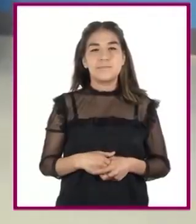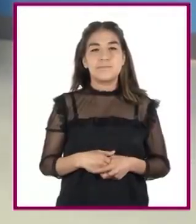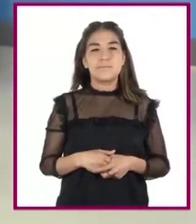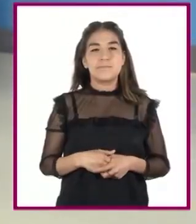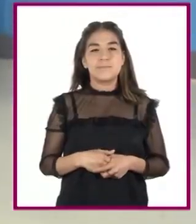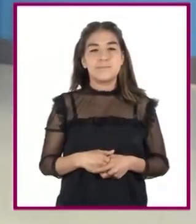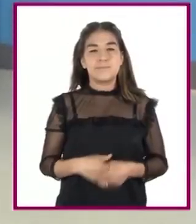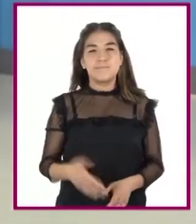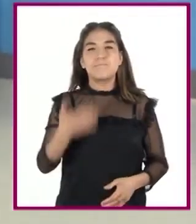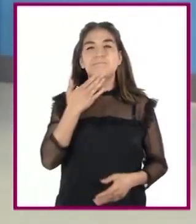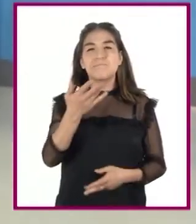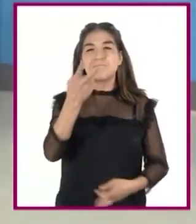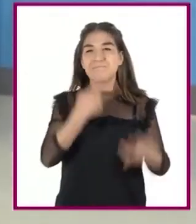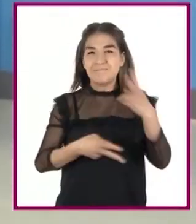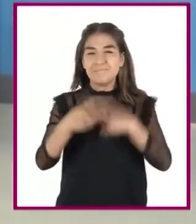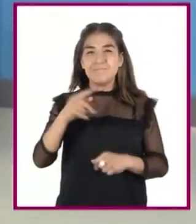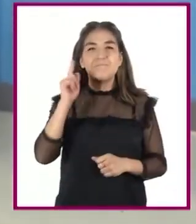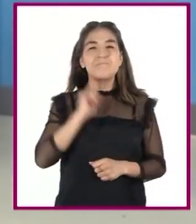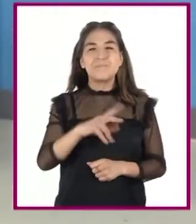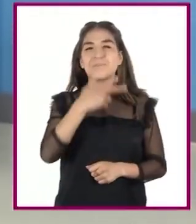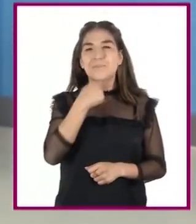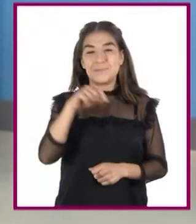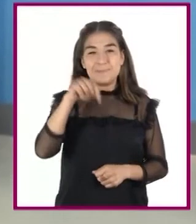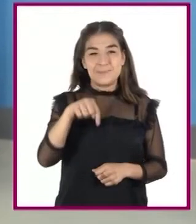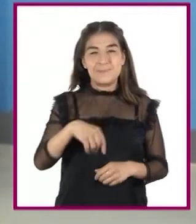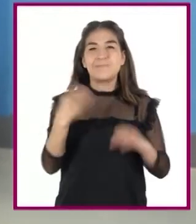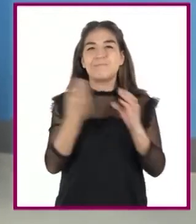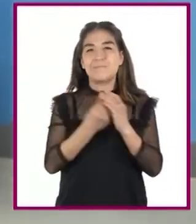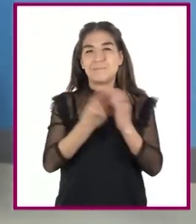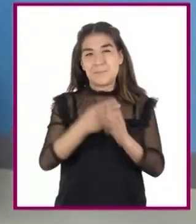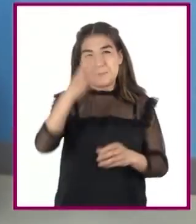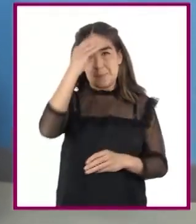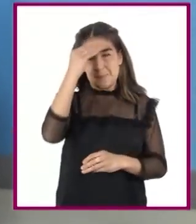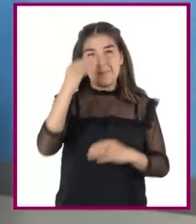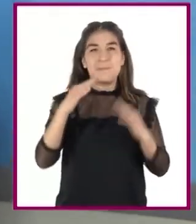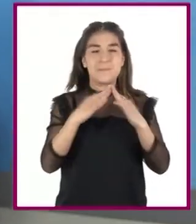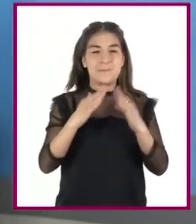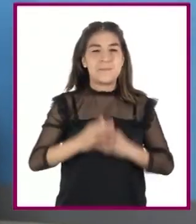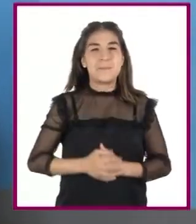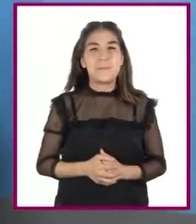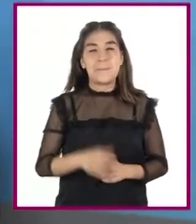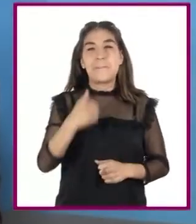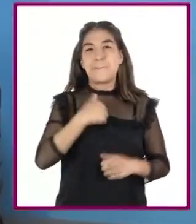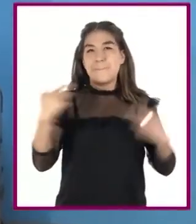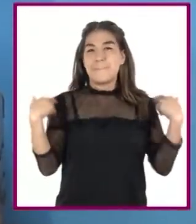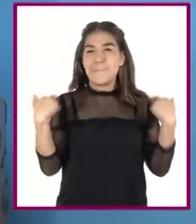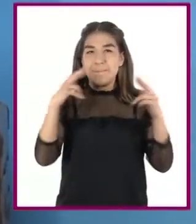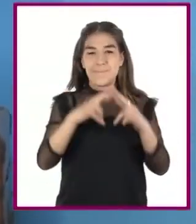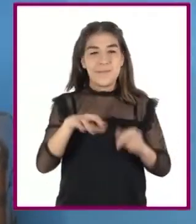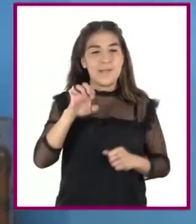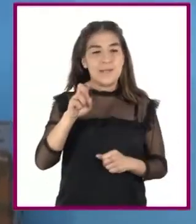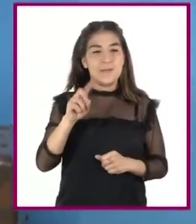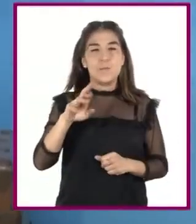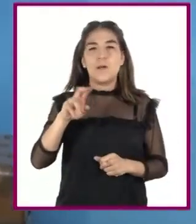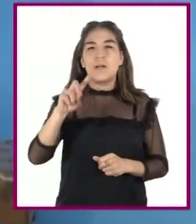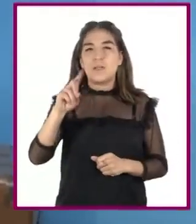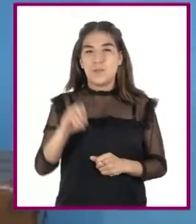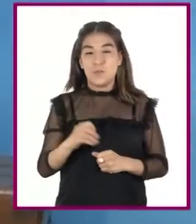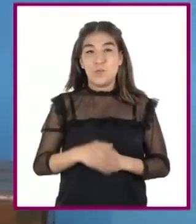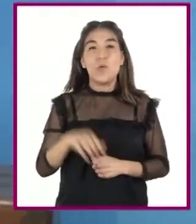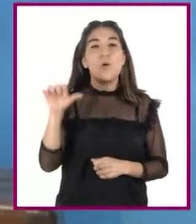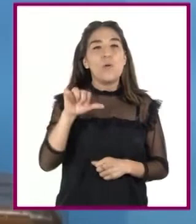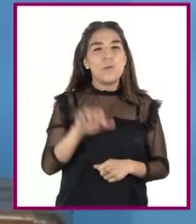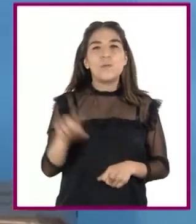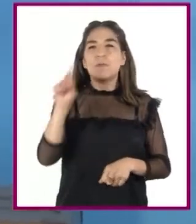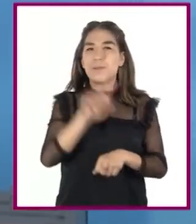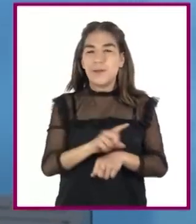Bienvenidas y bienvenidos a una sesión más de Aprende en Casa. Soy el profesor Eduardo Monroy y el día de hoy